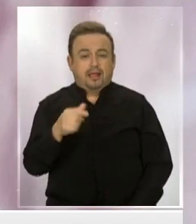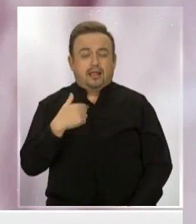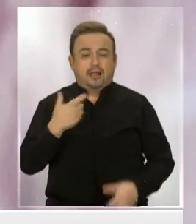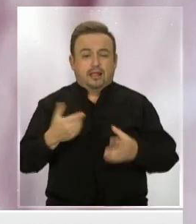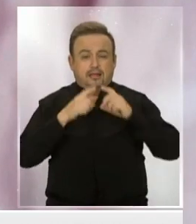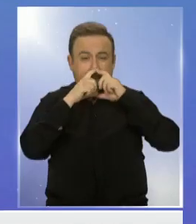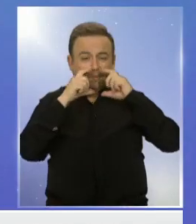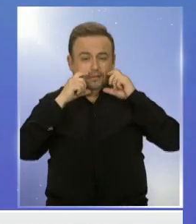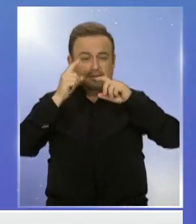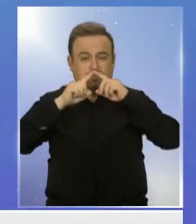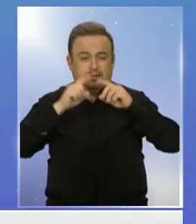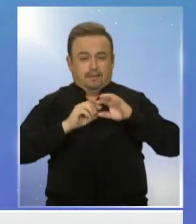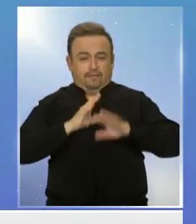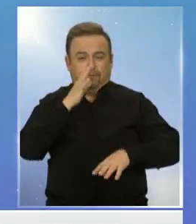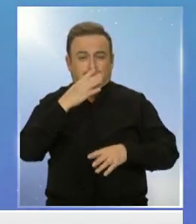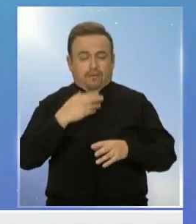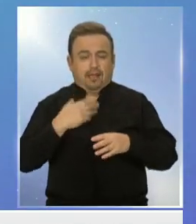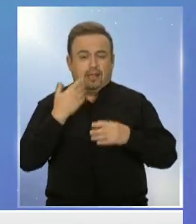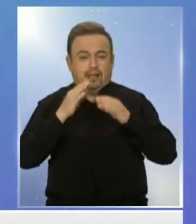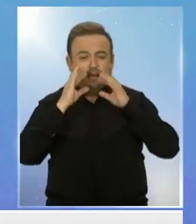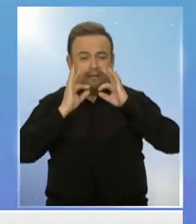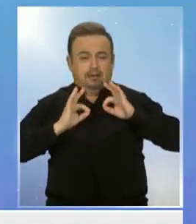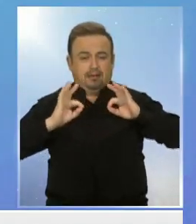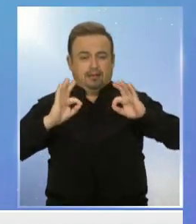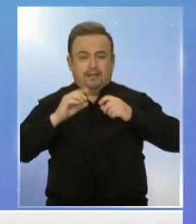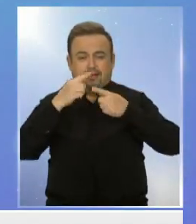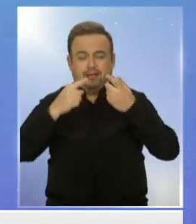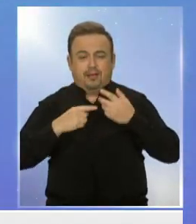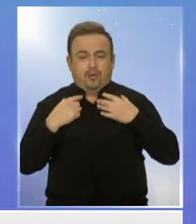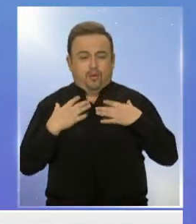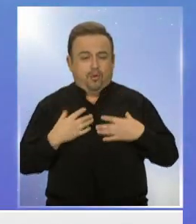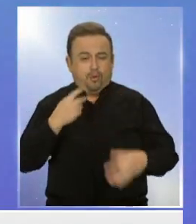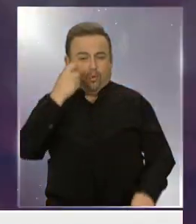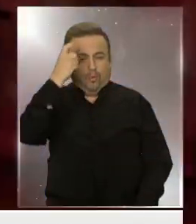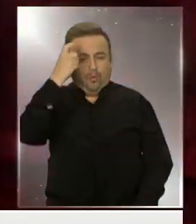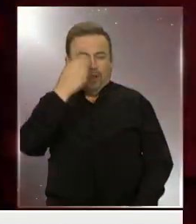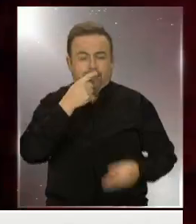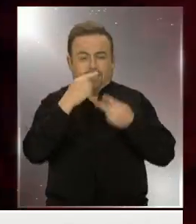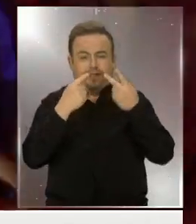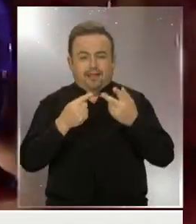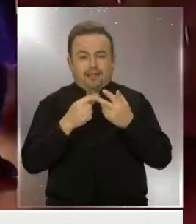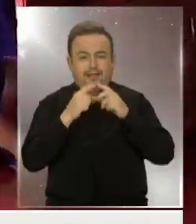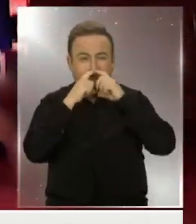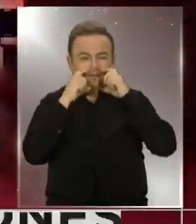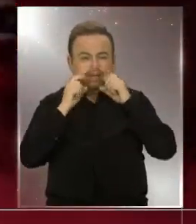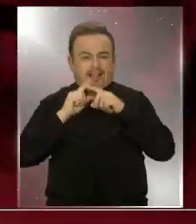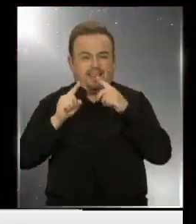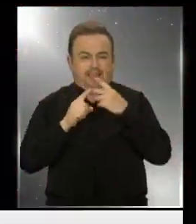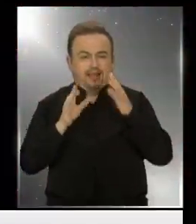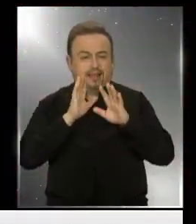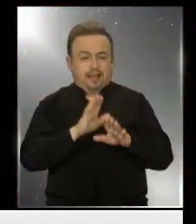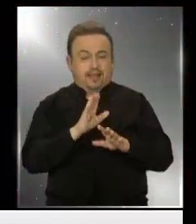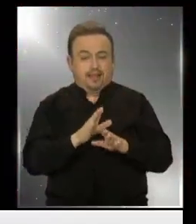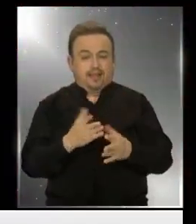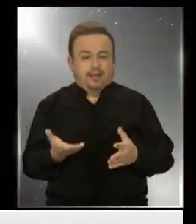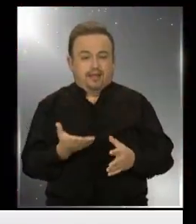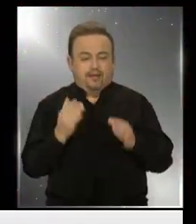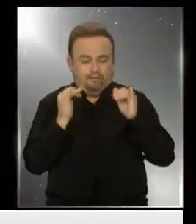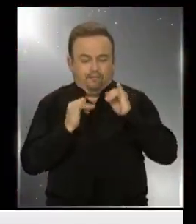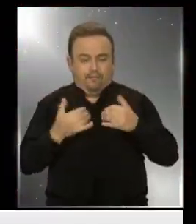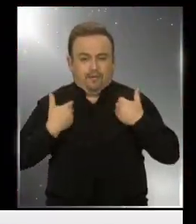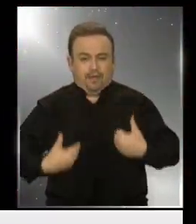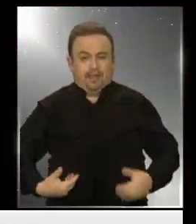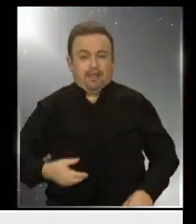Thank you, MTV. Plateadas, retrofuturistas, con luces LED y de cuero con cuernos fueron parte de las mascarillas que acompañaron sus looks en